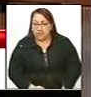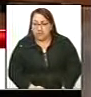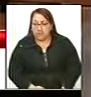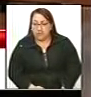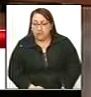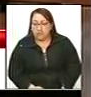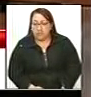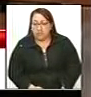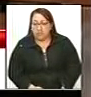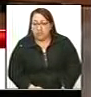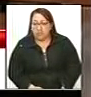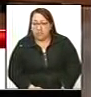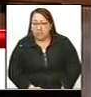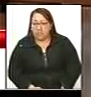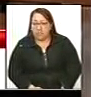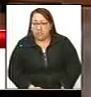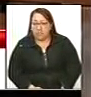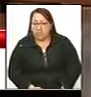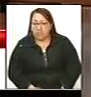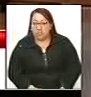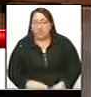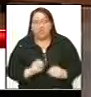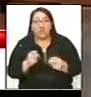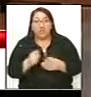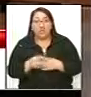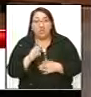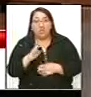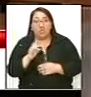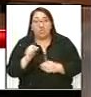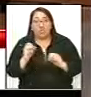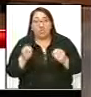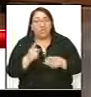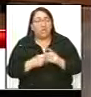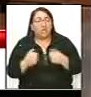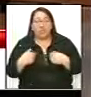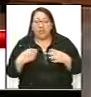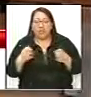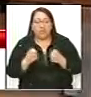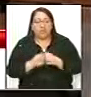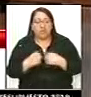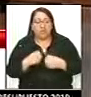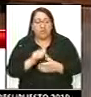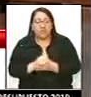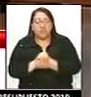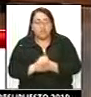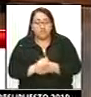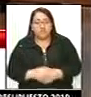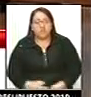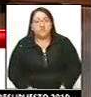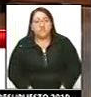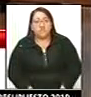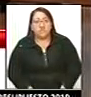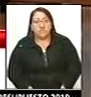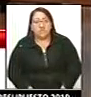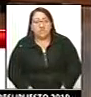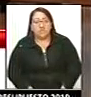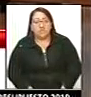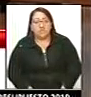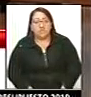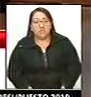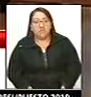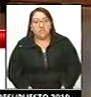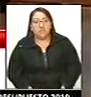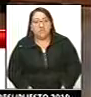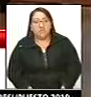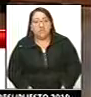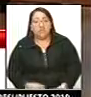el chico que tiene problemas de bullying es un chico solo, es un chico que no tiene equipo, que no tiene amigos. Entonces, ¿qué hacemos? Como